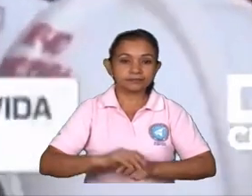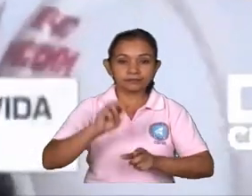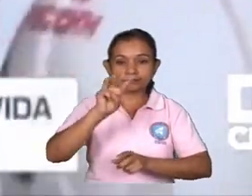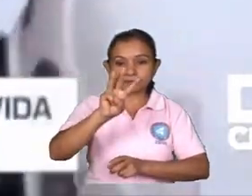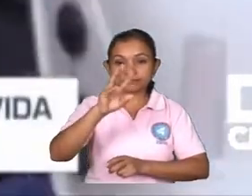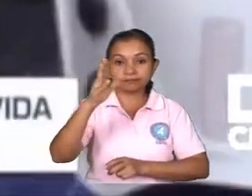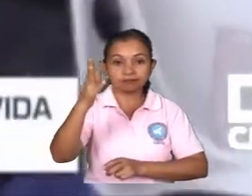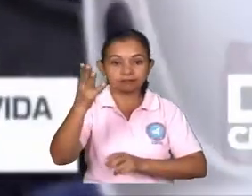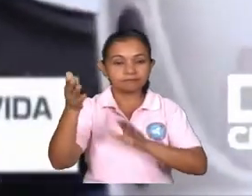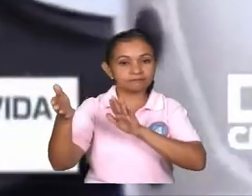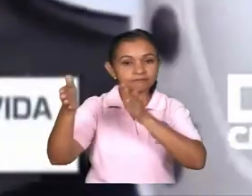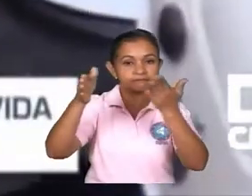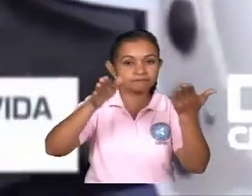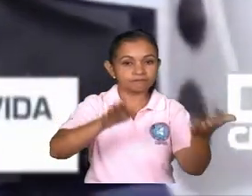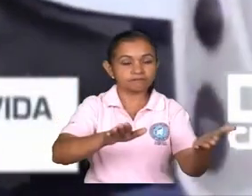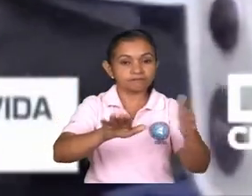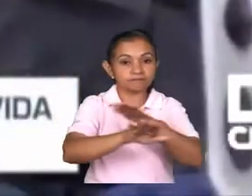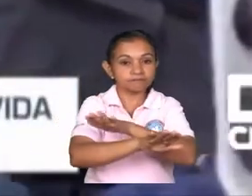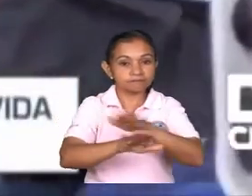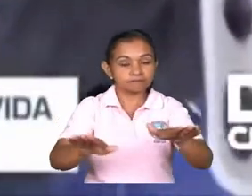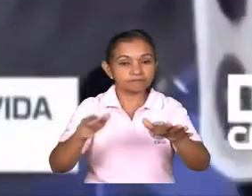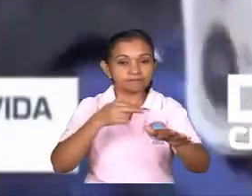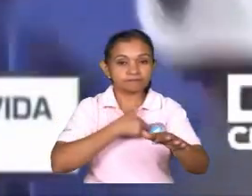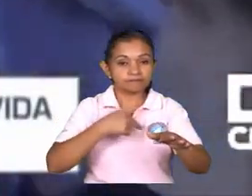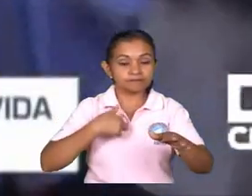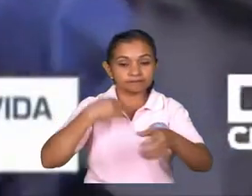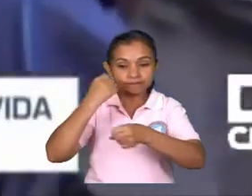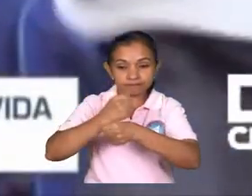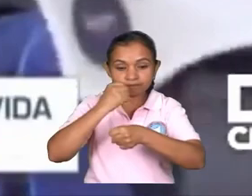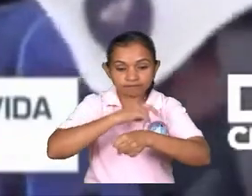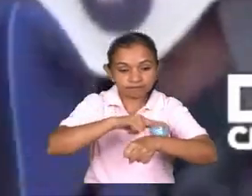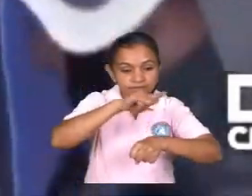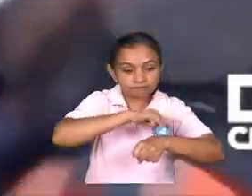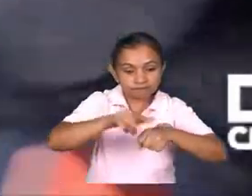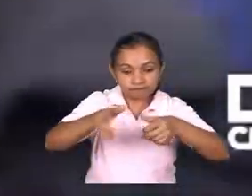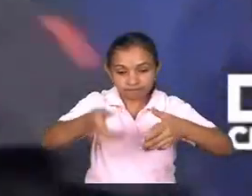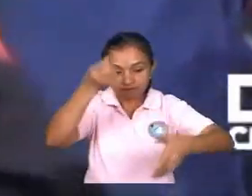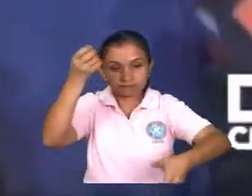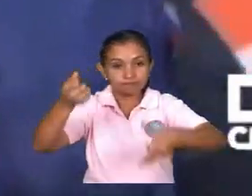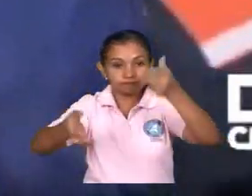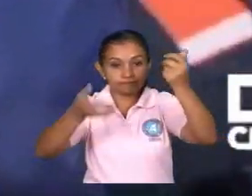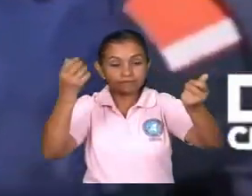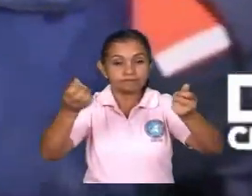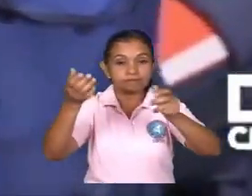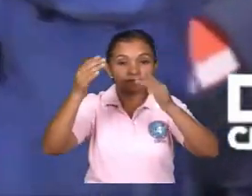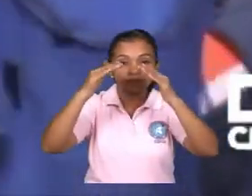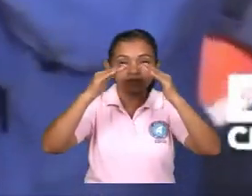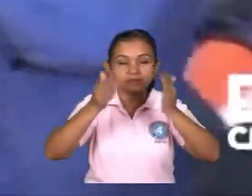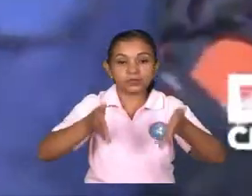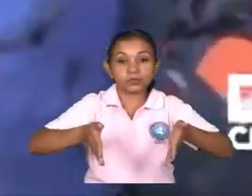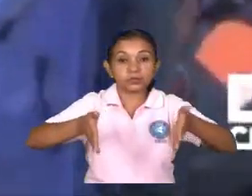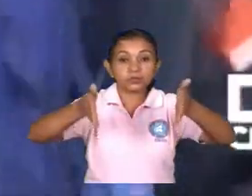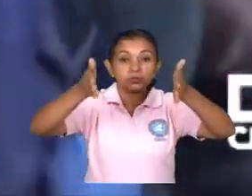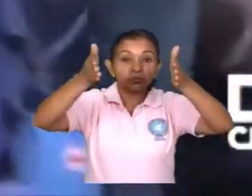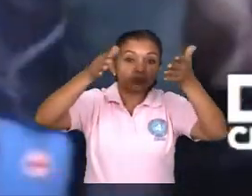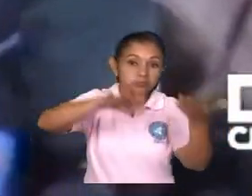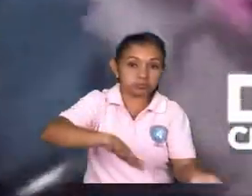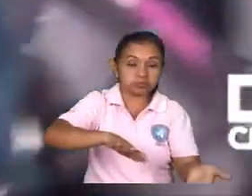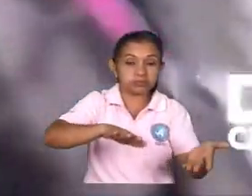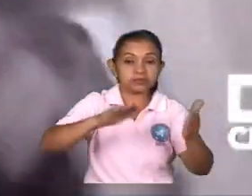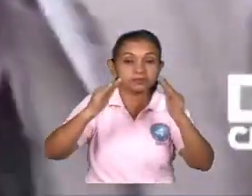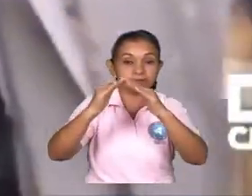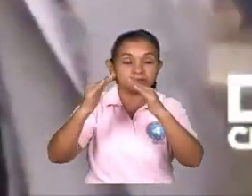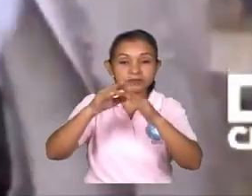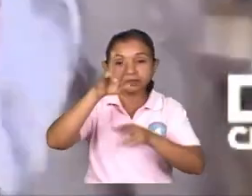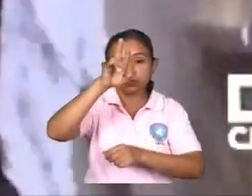39 muertos fue el dato final tras concluir las labores de búsqueda y rescate luego del derrumbe parcial de un edificio de viviendas en la